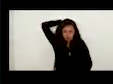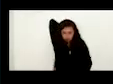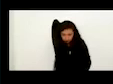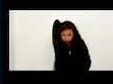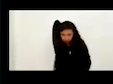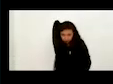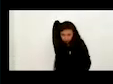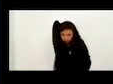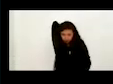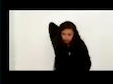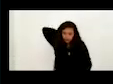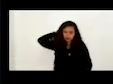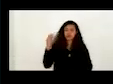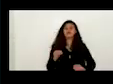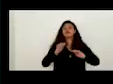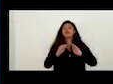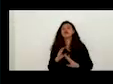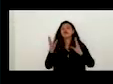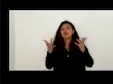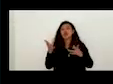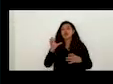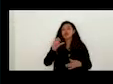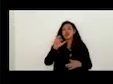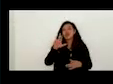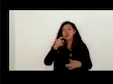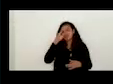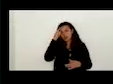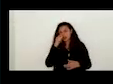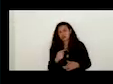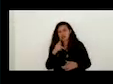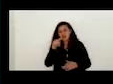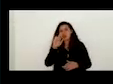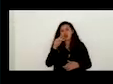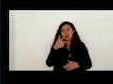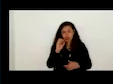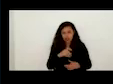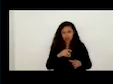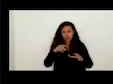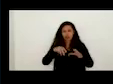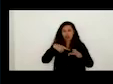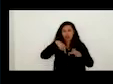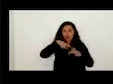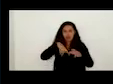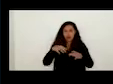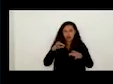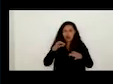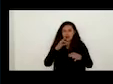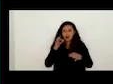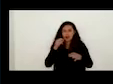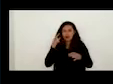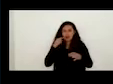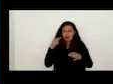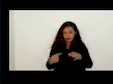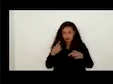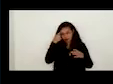aquellos hechos a base de trigo, como las pastas, la papa, las tortillas, que son a base del